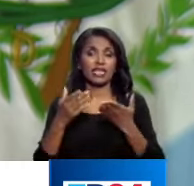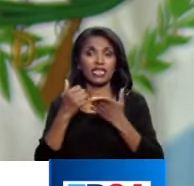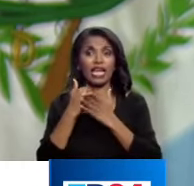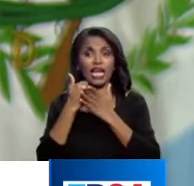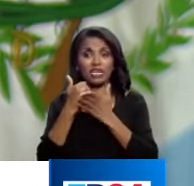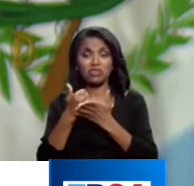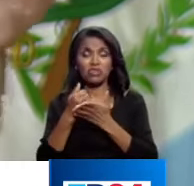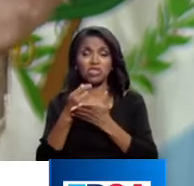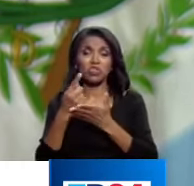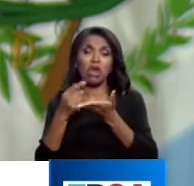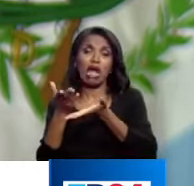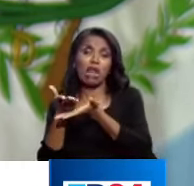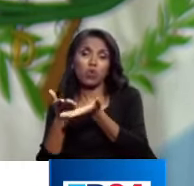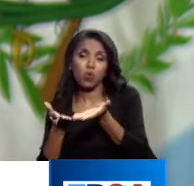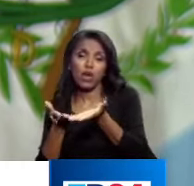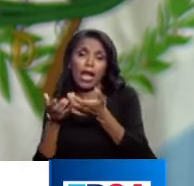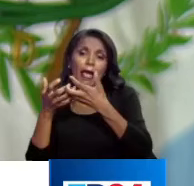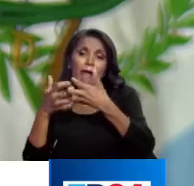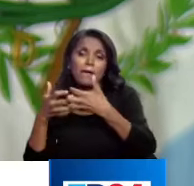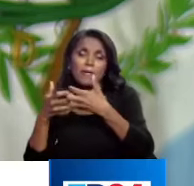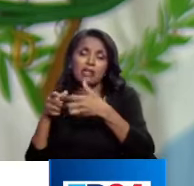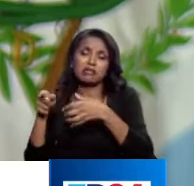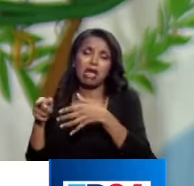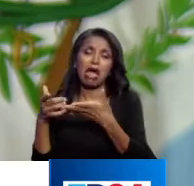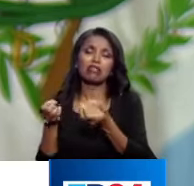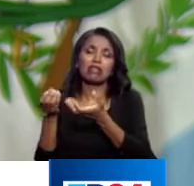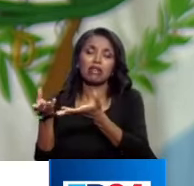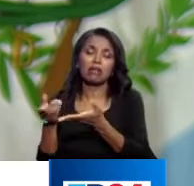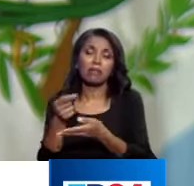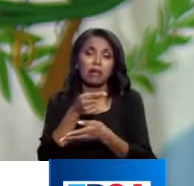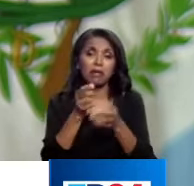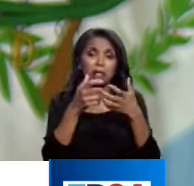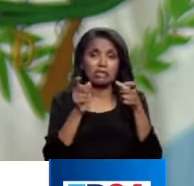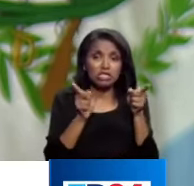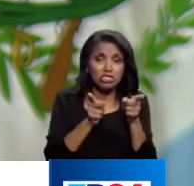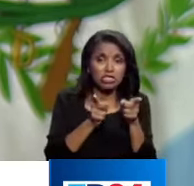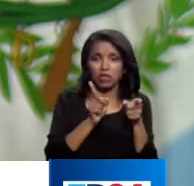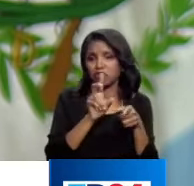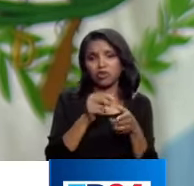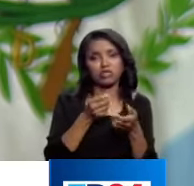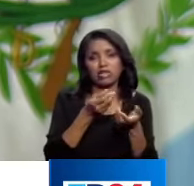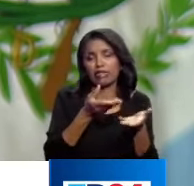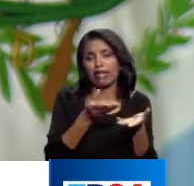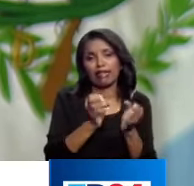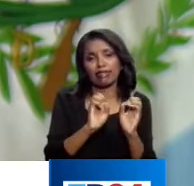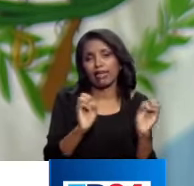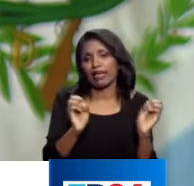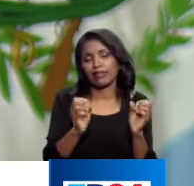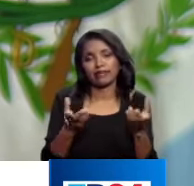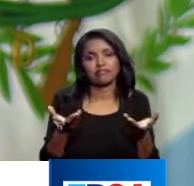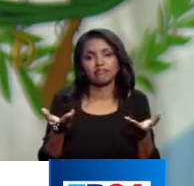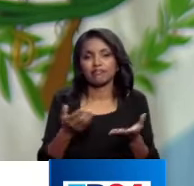incentivos fiscales al gran empresariado turístico y se margina